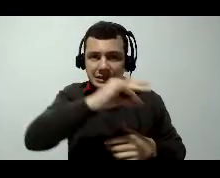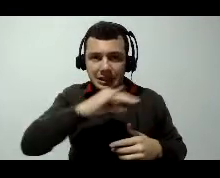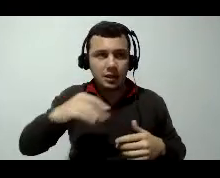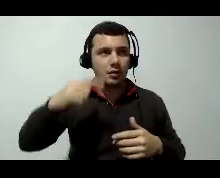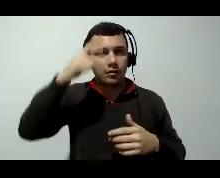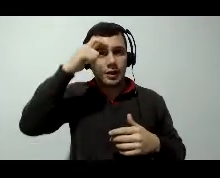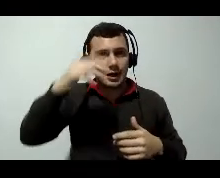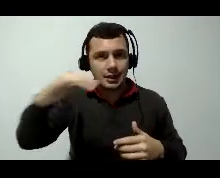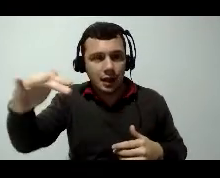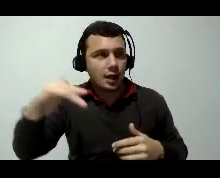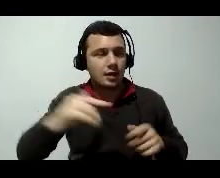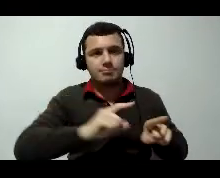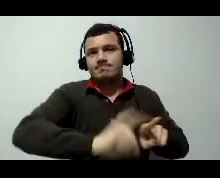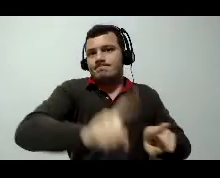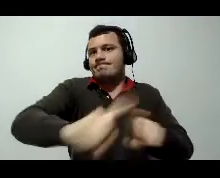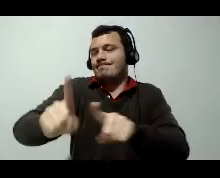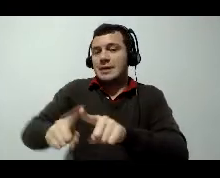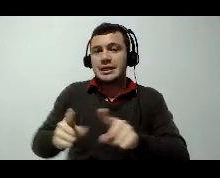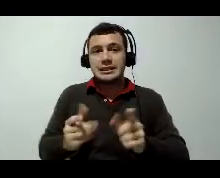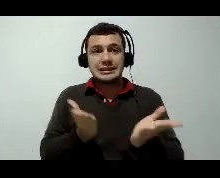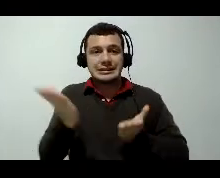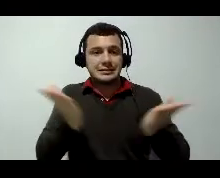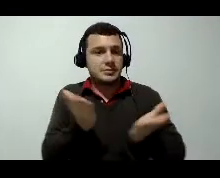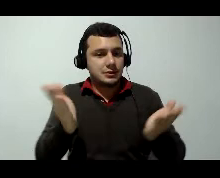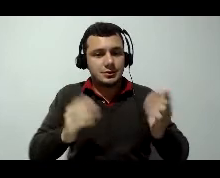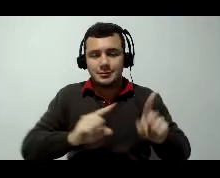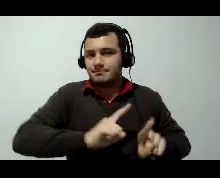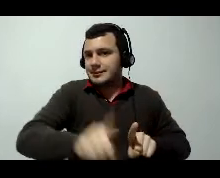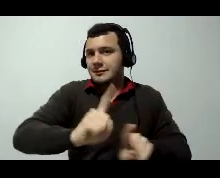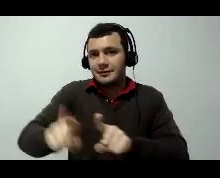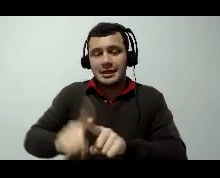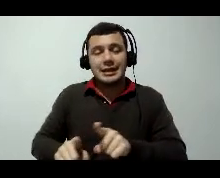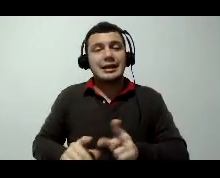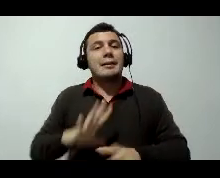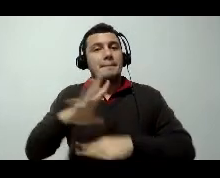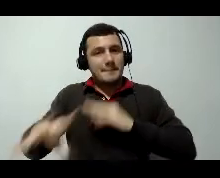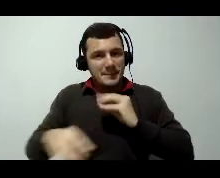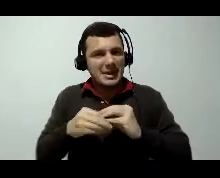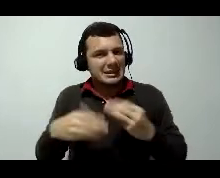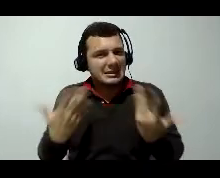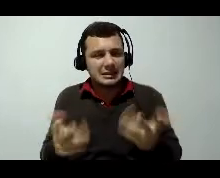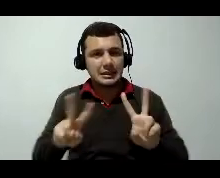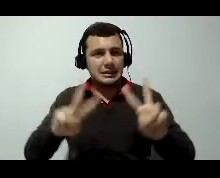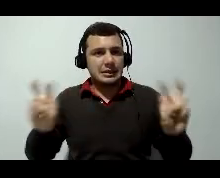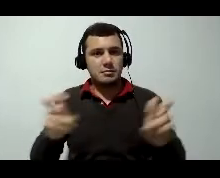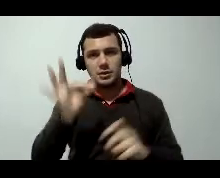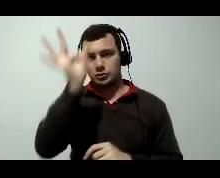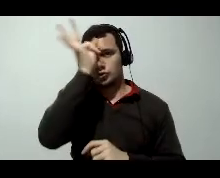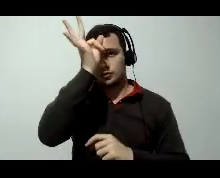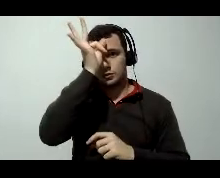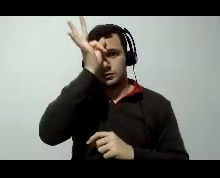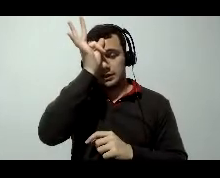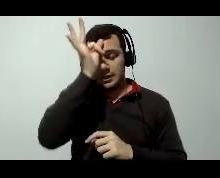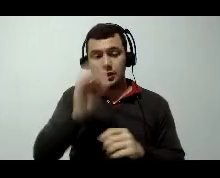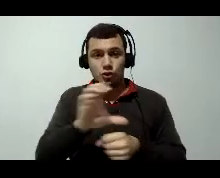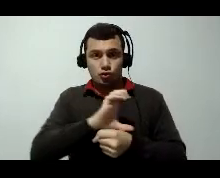casos que se están presentando. Y lo mismo pasa al interior de las ciudades con las clínicas. Puedas que algunas o algunos hospitales